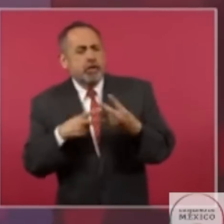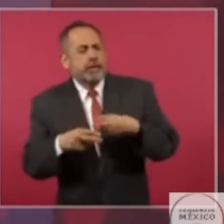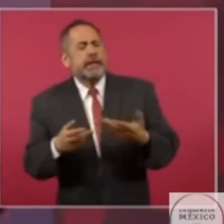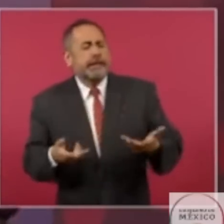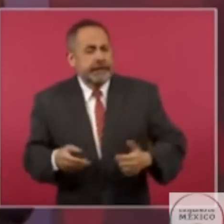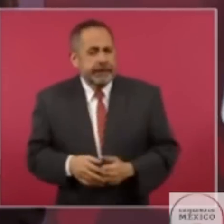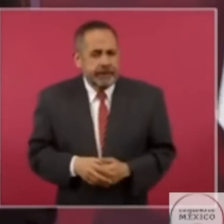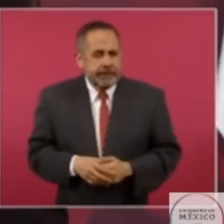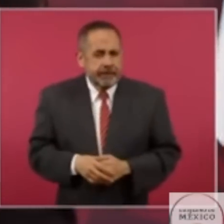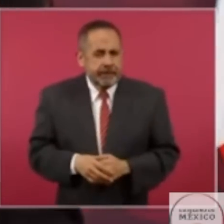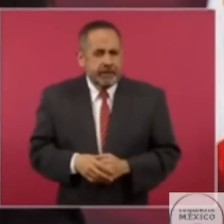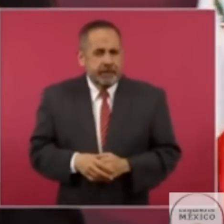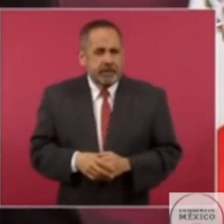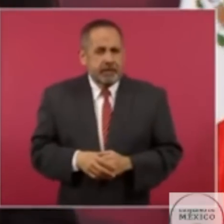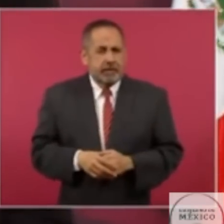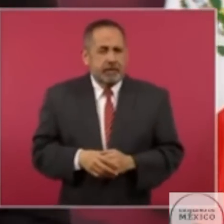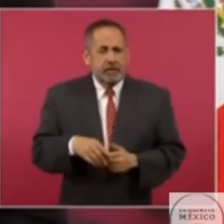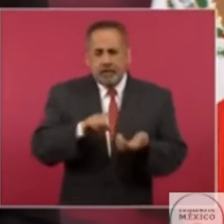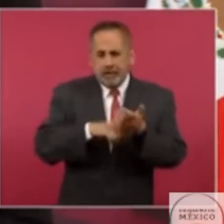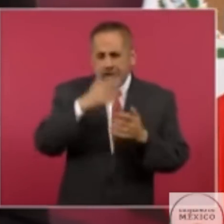que las radios, las